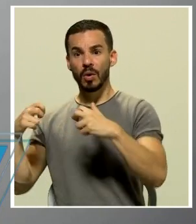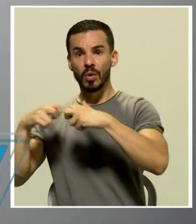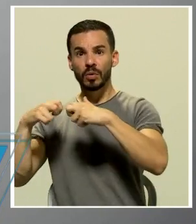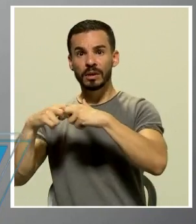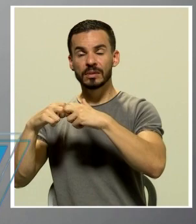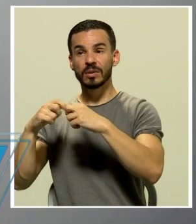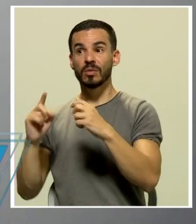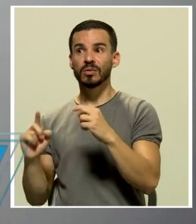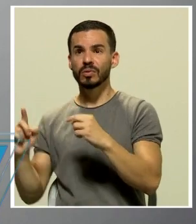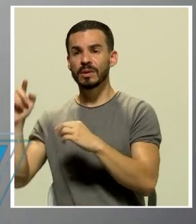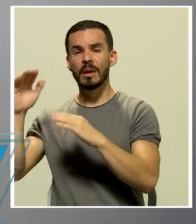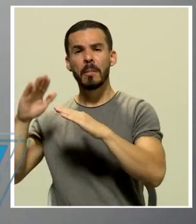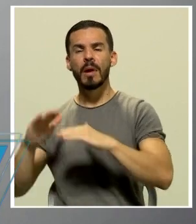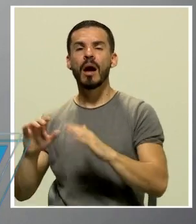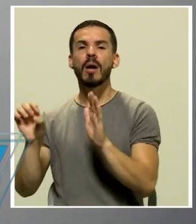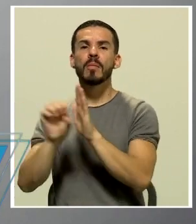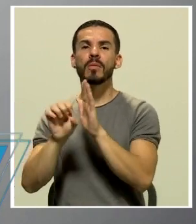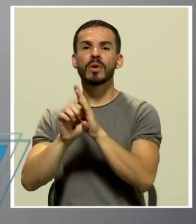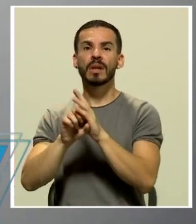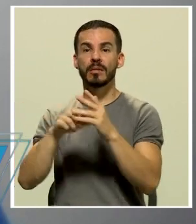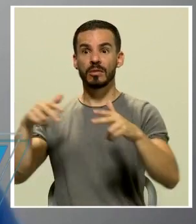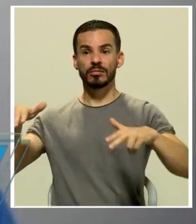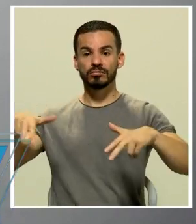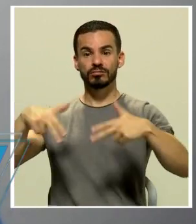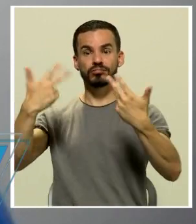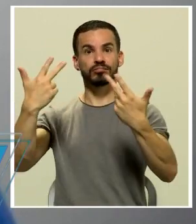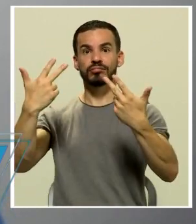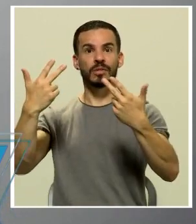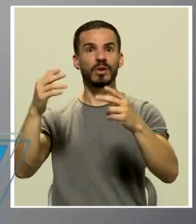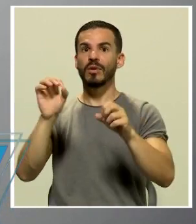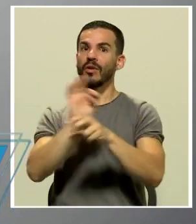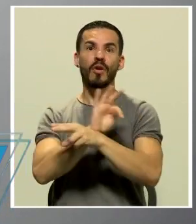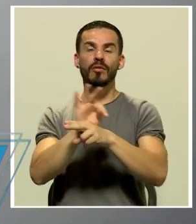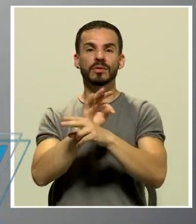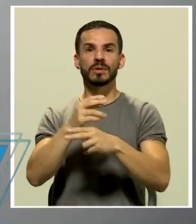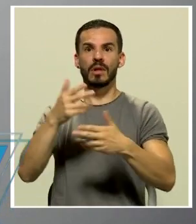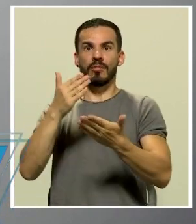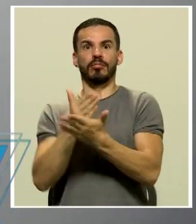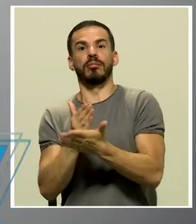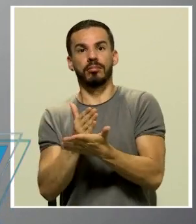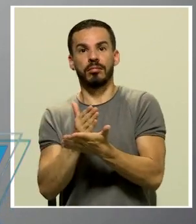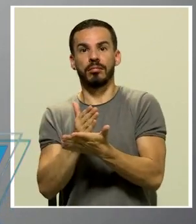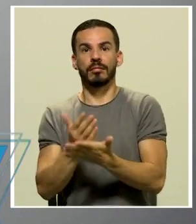subida baja, por ejemplo, la videoconferencia no funciona, se queda pegada.